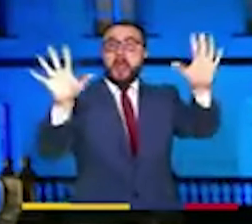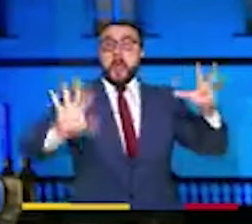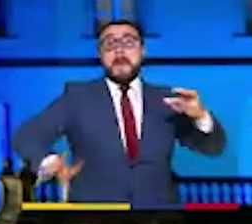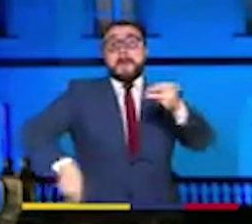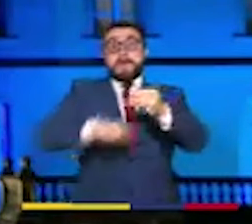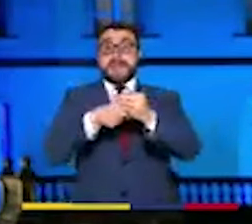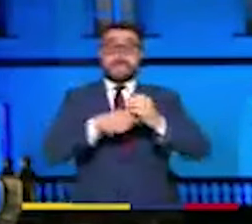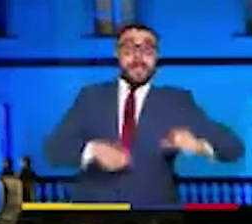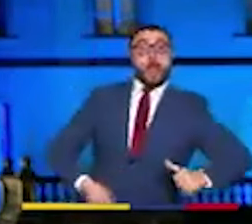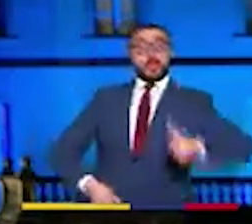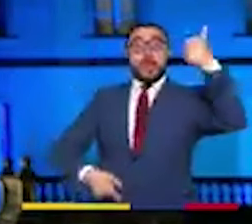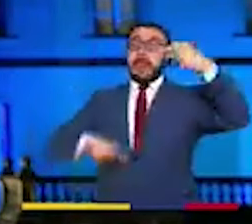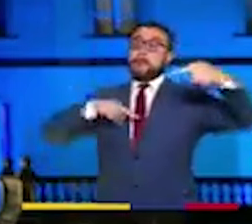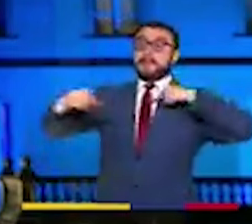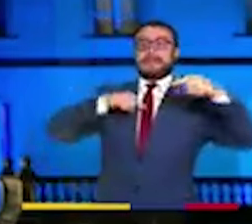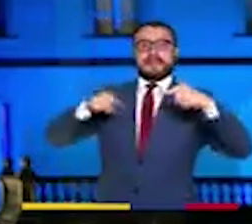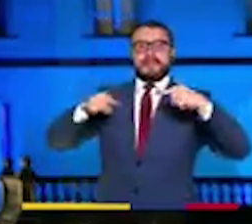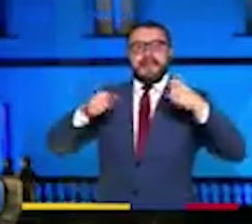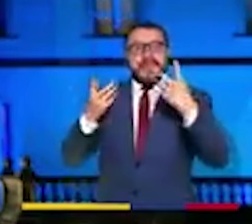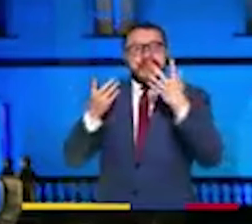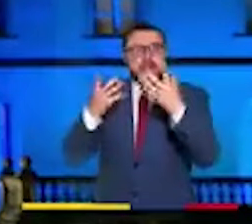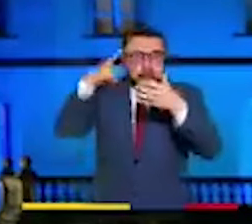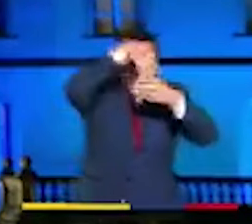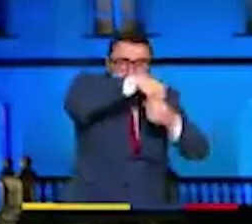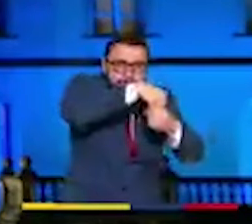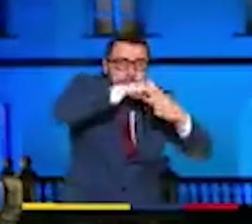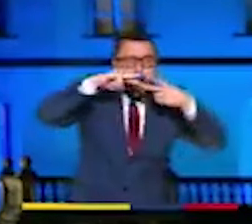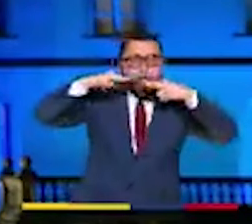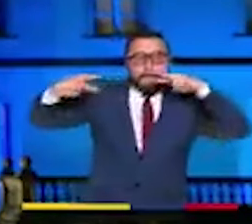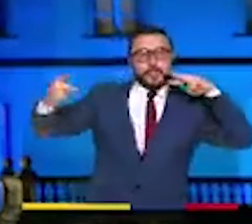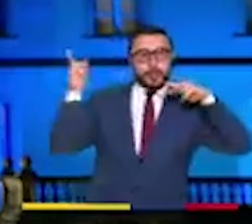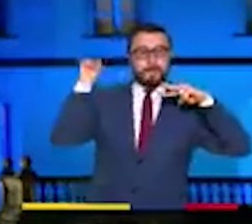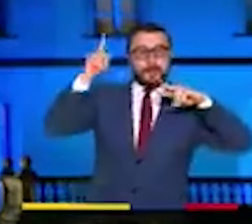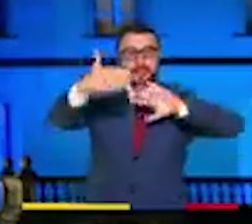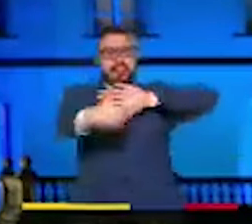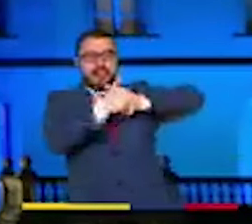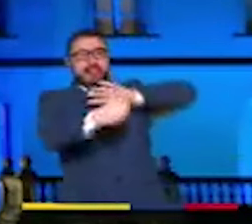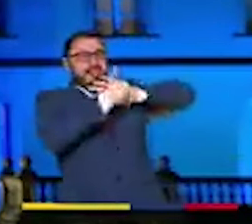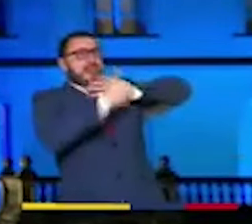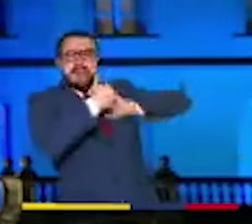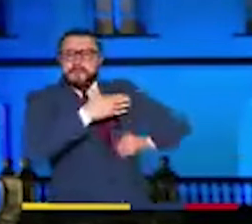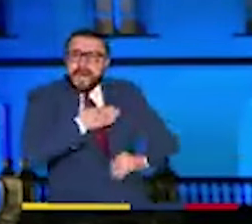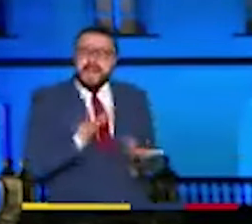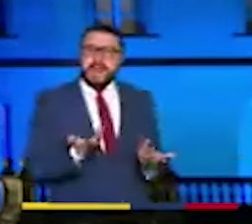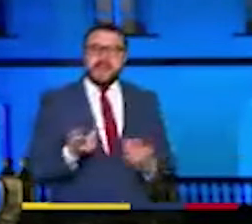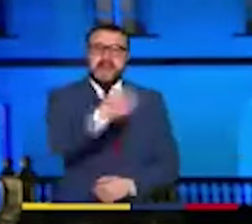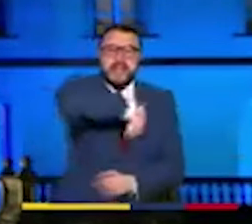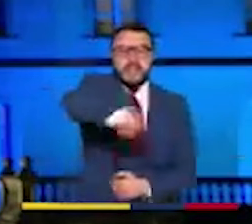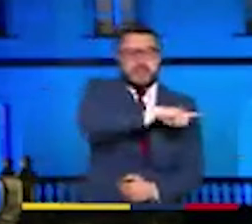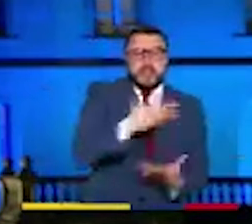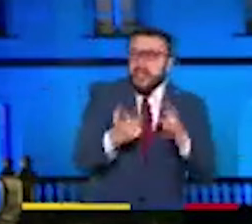una autoridad administrativa capturada por la oposición que busca a toda costa poner en duda